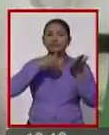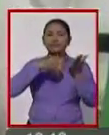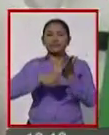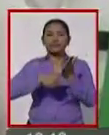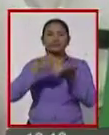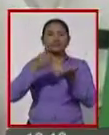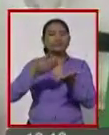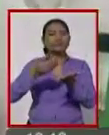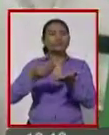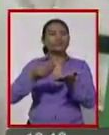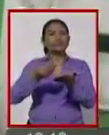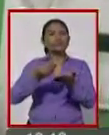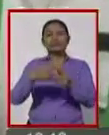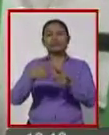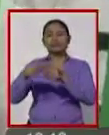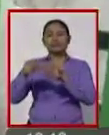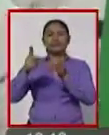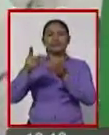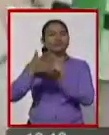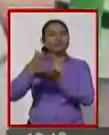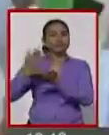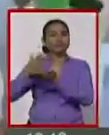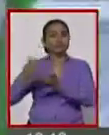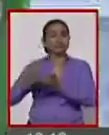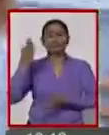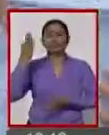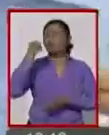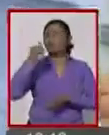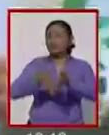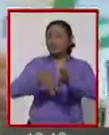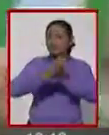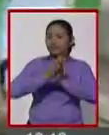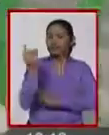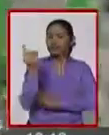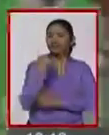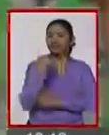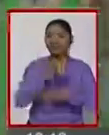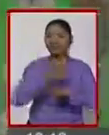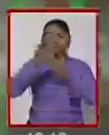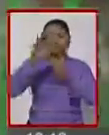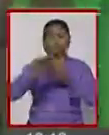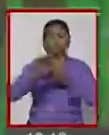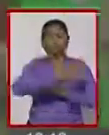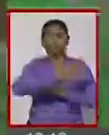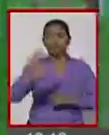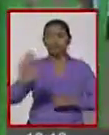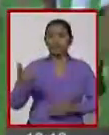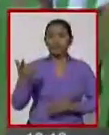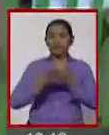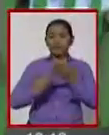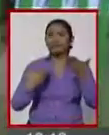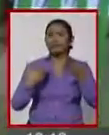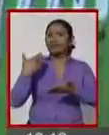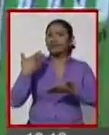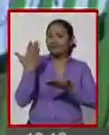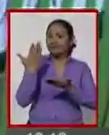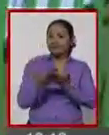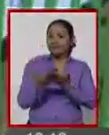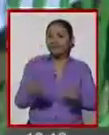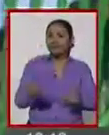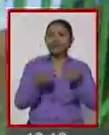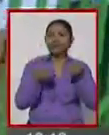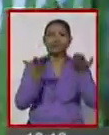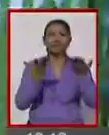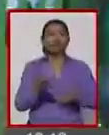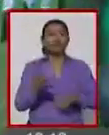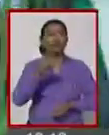despido a muchos funcionarios. ¿Por qué? Por pedir solamente que cumplan ellos lo que han venido aquí a ofrecernos,